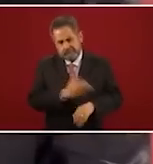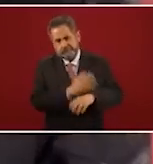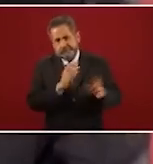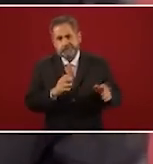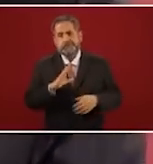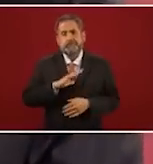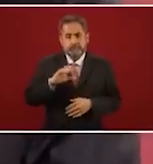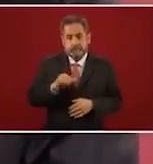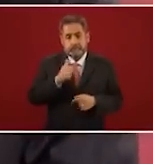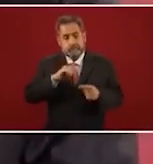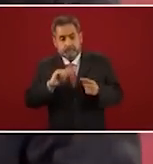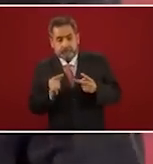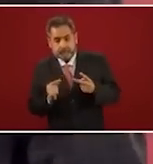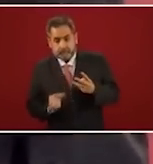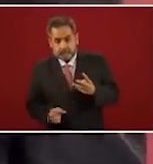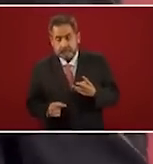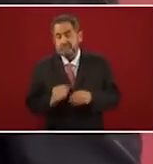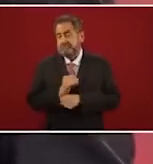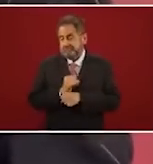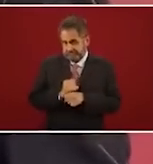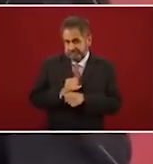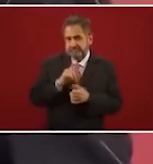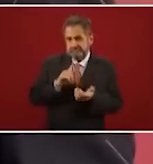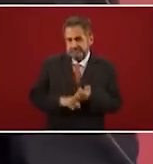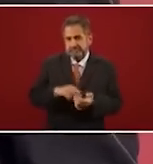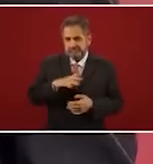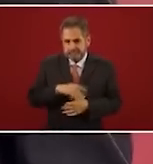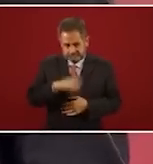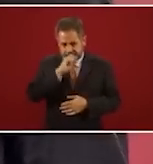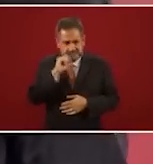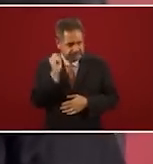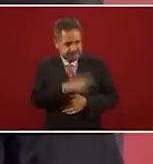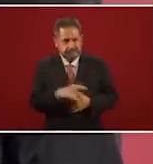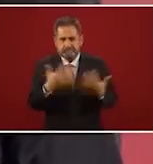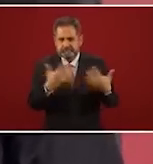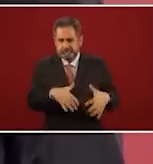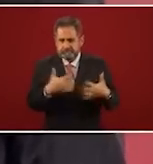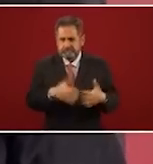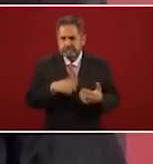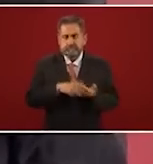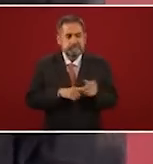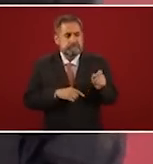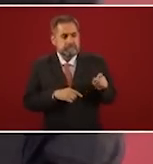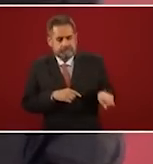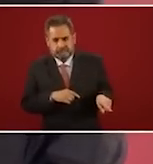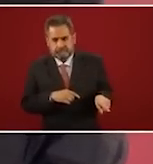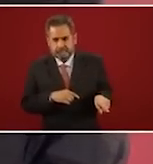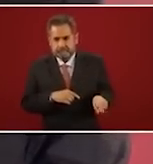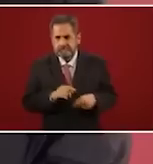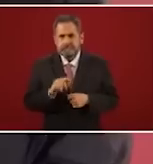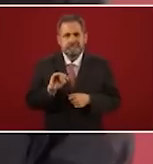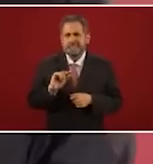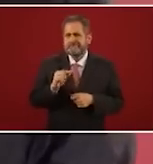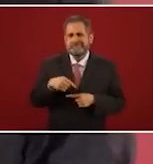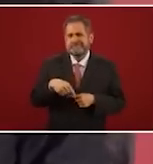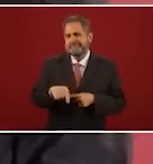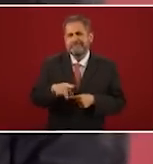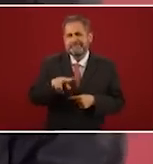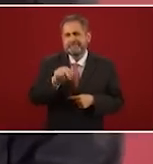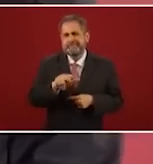otras investigaciones, incluso sobre esta empresa, que ya están a punto de